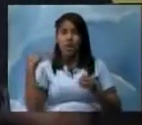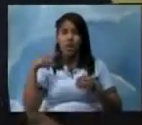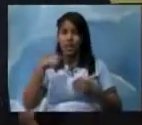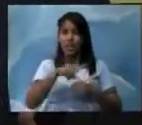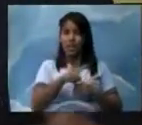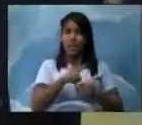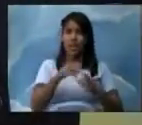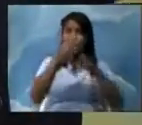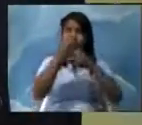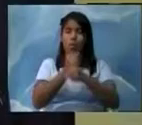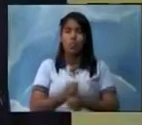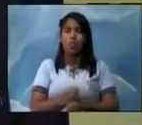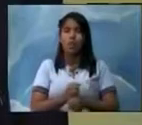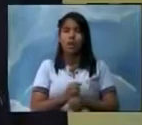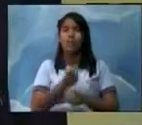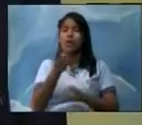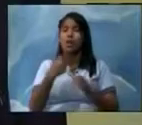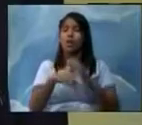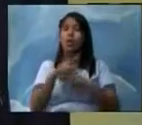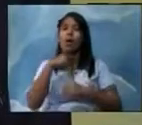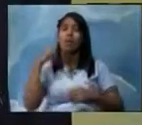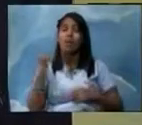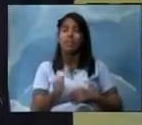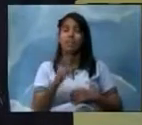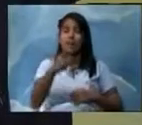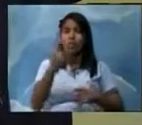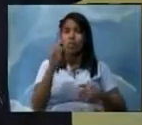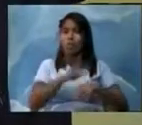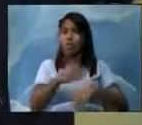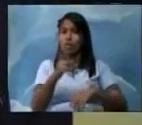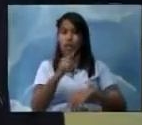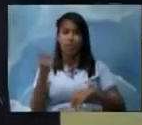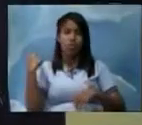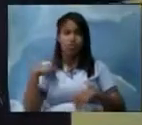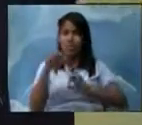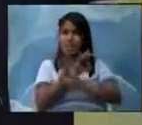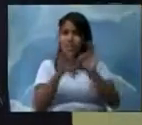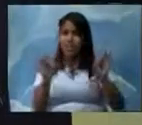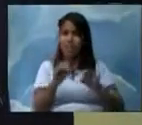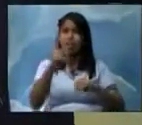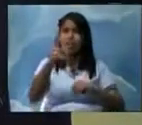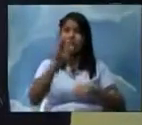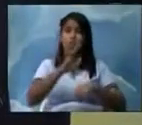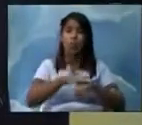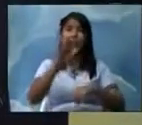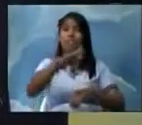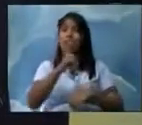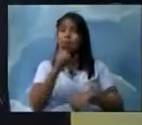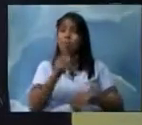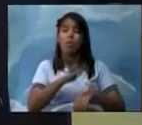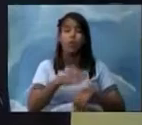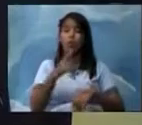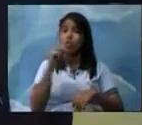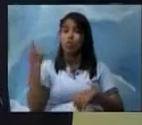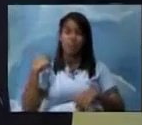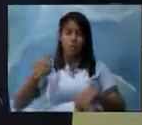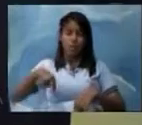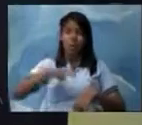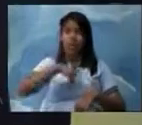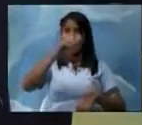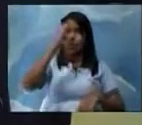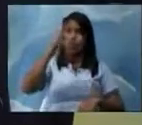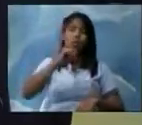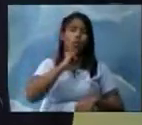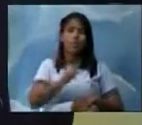hay que tener confianza los van a matar a ellos porque no tienen mi Dios Ellos están mal porque no tienen nuestro Dios porque